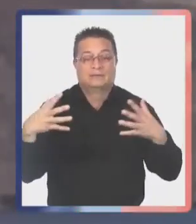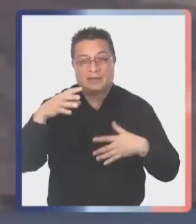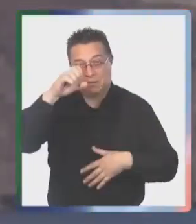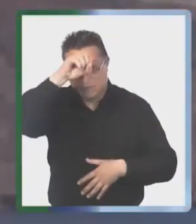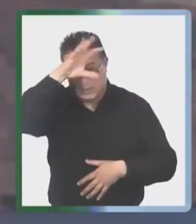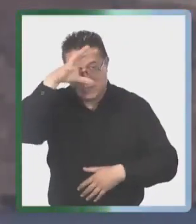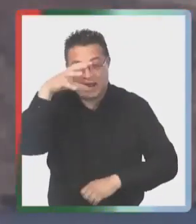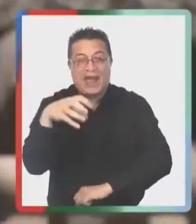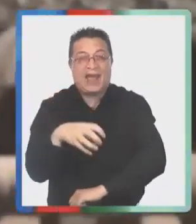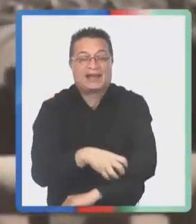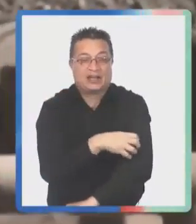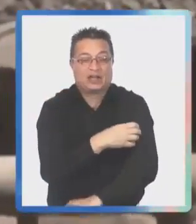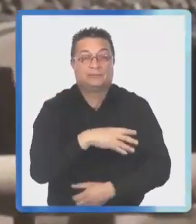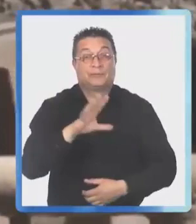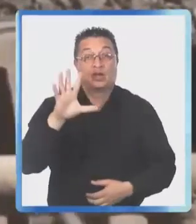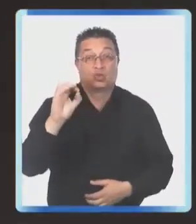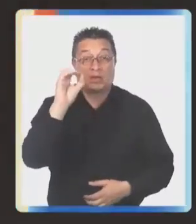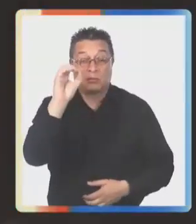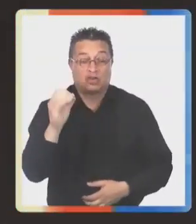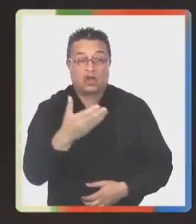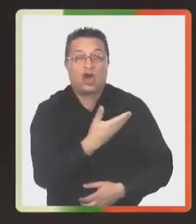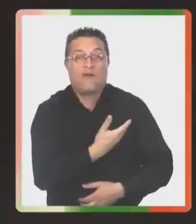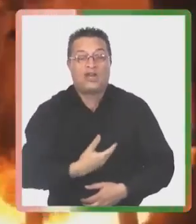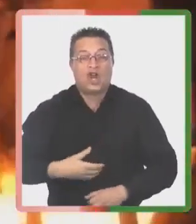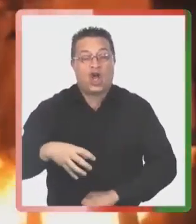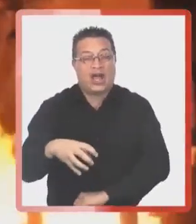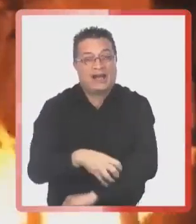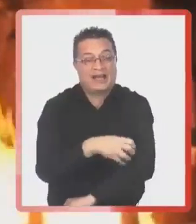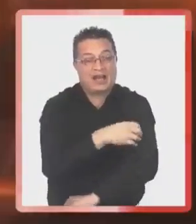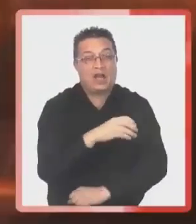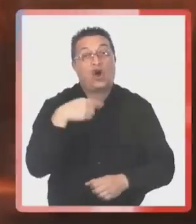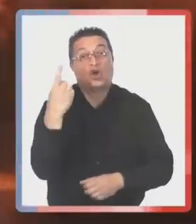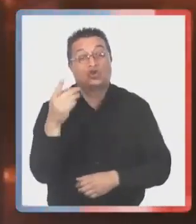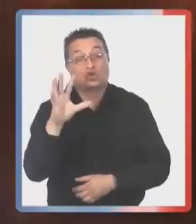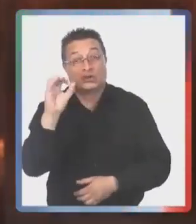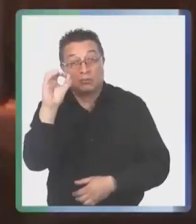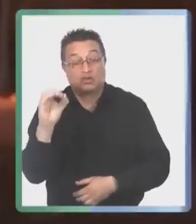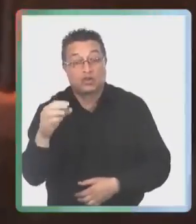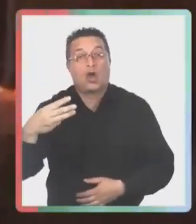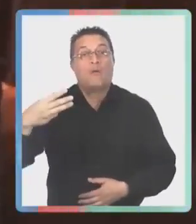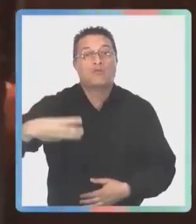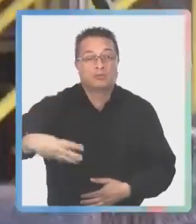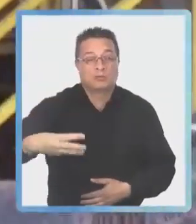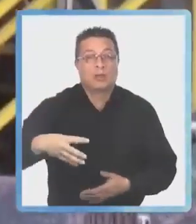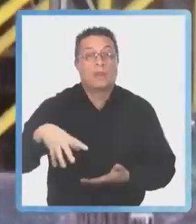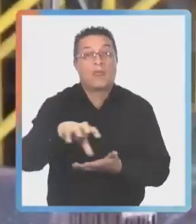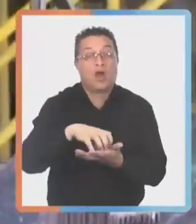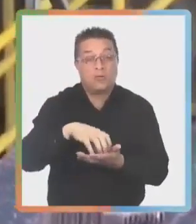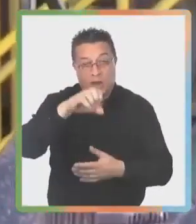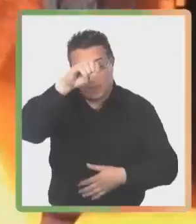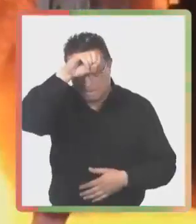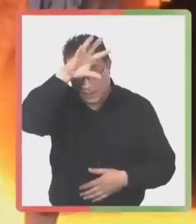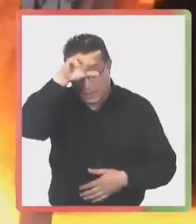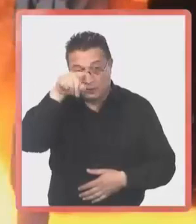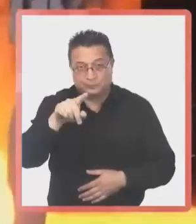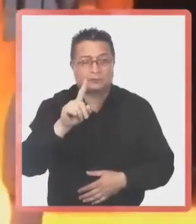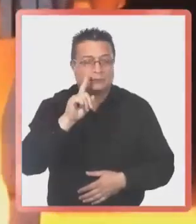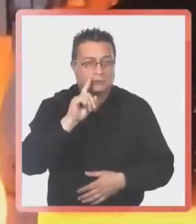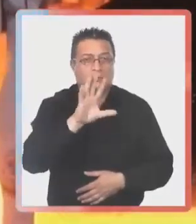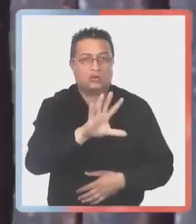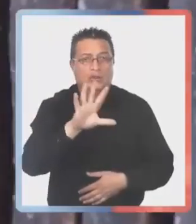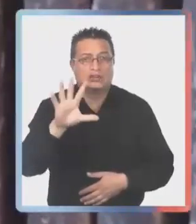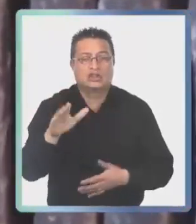gran minería a las regiones. La mitad irá a los gobiernos regionales y la otra mitad a los municipios. Las comunas mineras van a